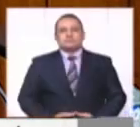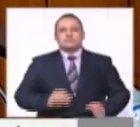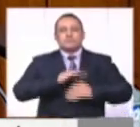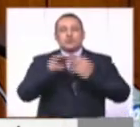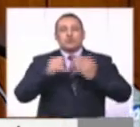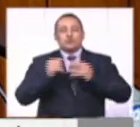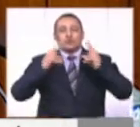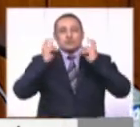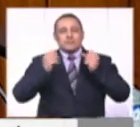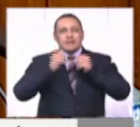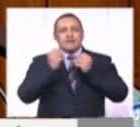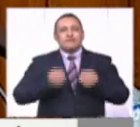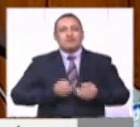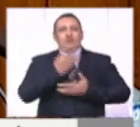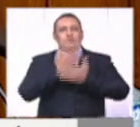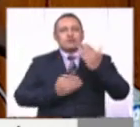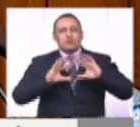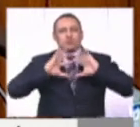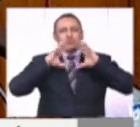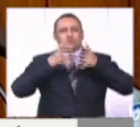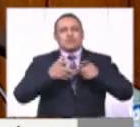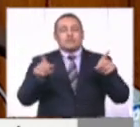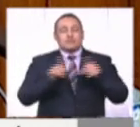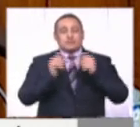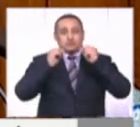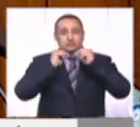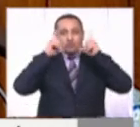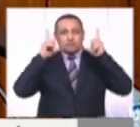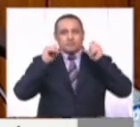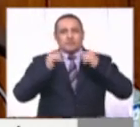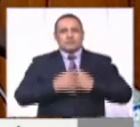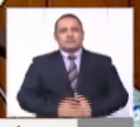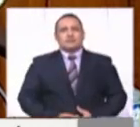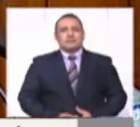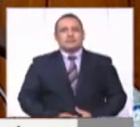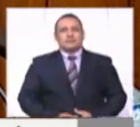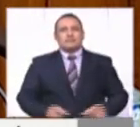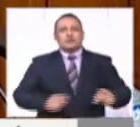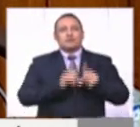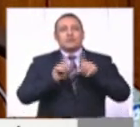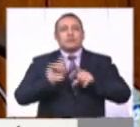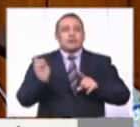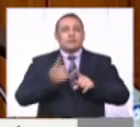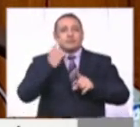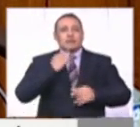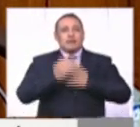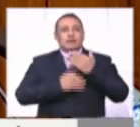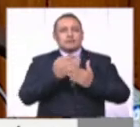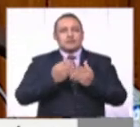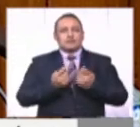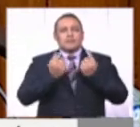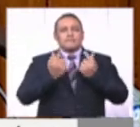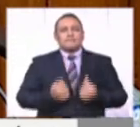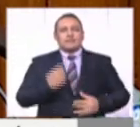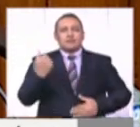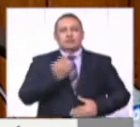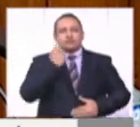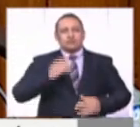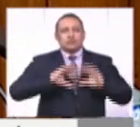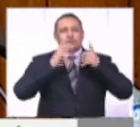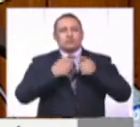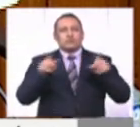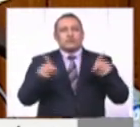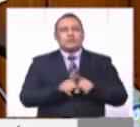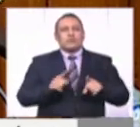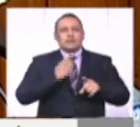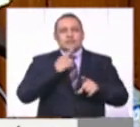son a nivel de información mundial se queda sorprendido Perú el primer productor de plata en el mundo cobre ocupamos el